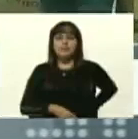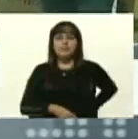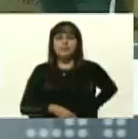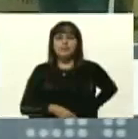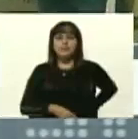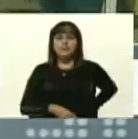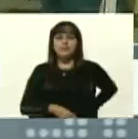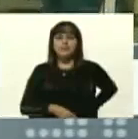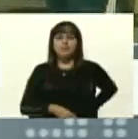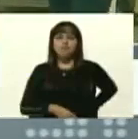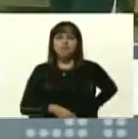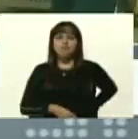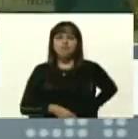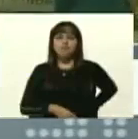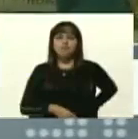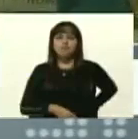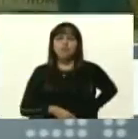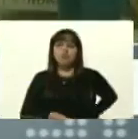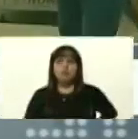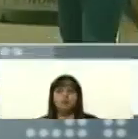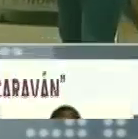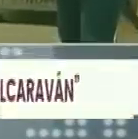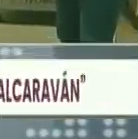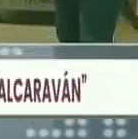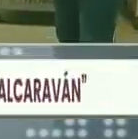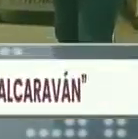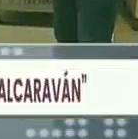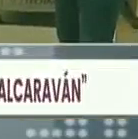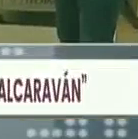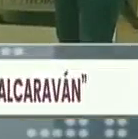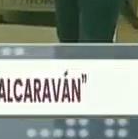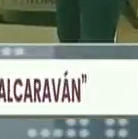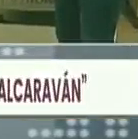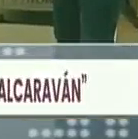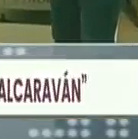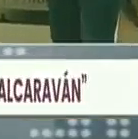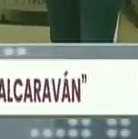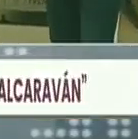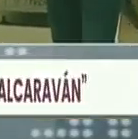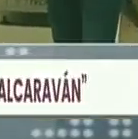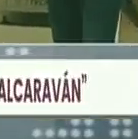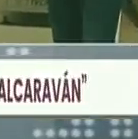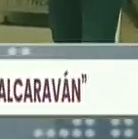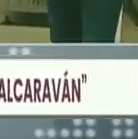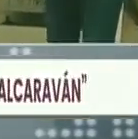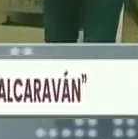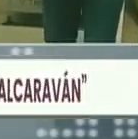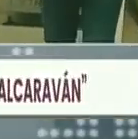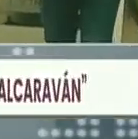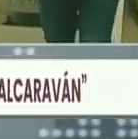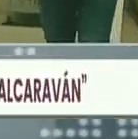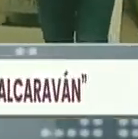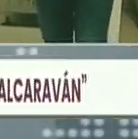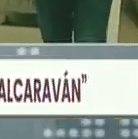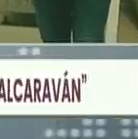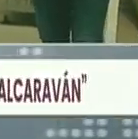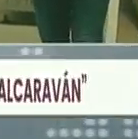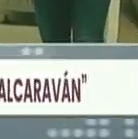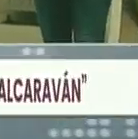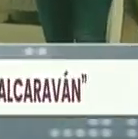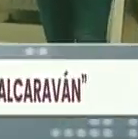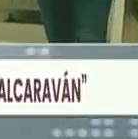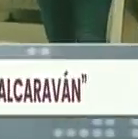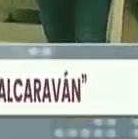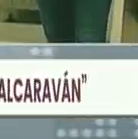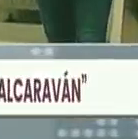módulo, que incluye, bueno, todo el contenido de los componentes de la tarjeta para fabricarlo aquí